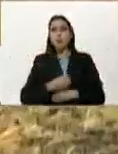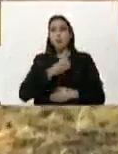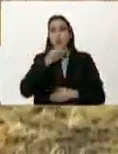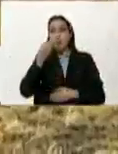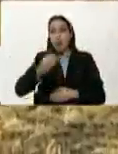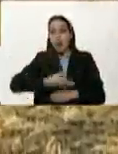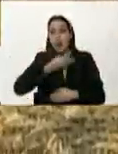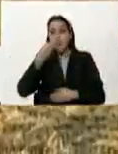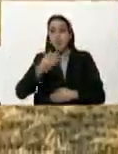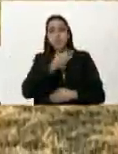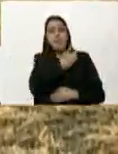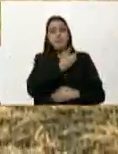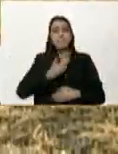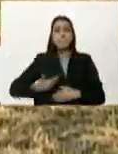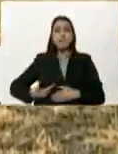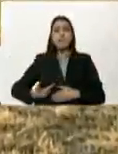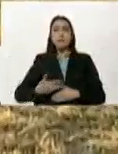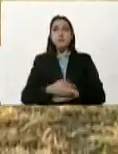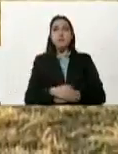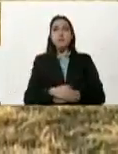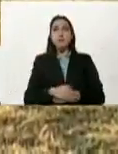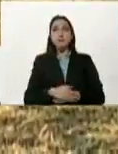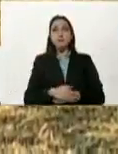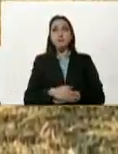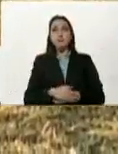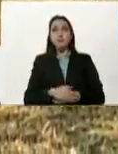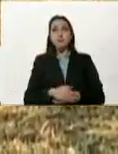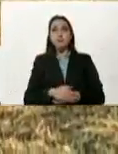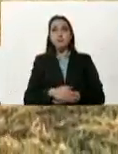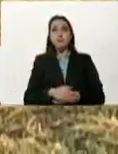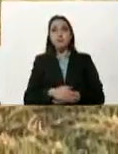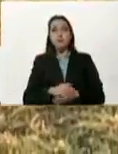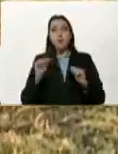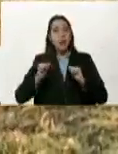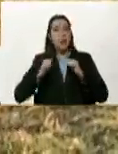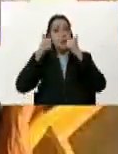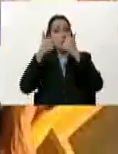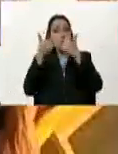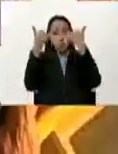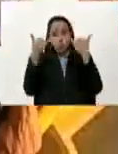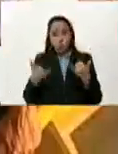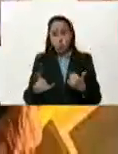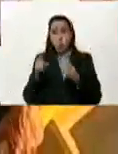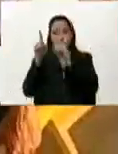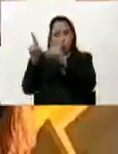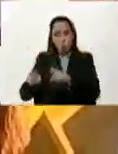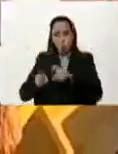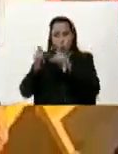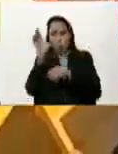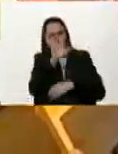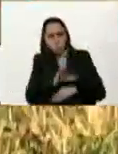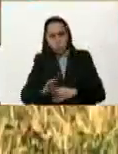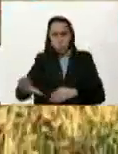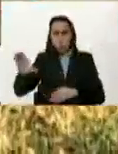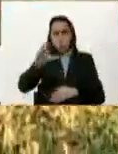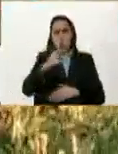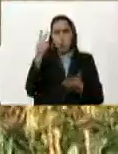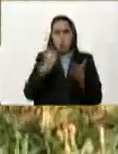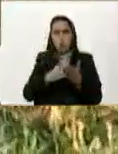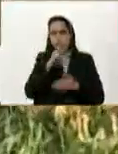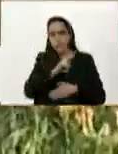presidente dando inicio aquí a la cosecha del ciclo 2021